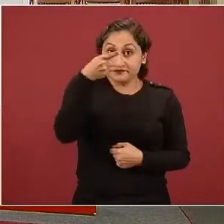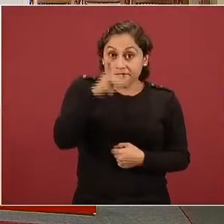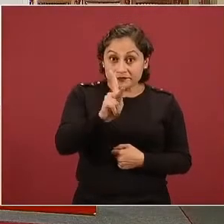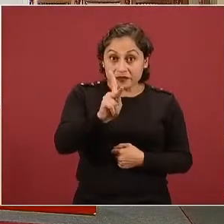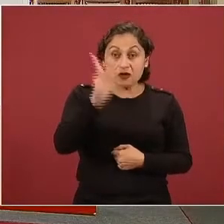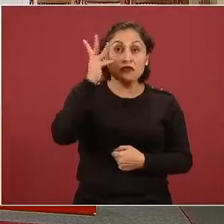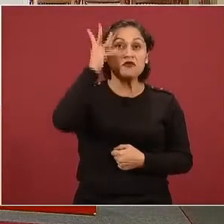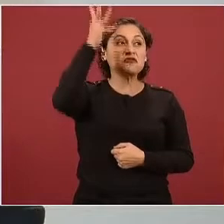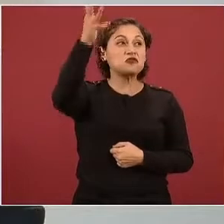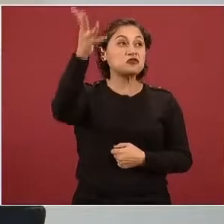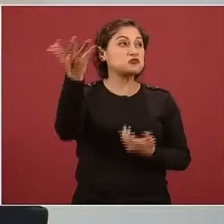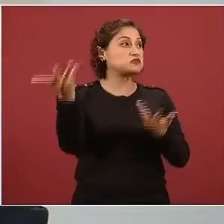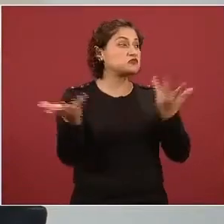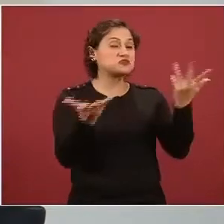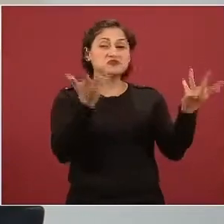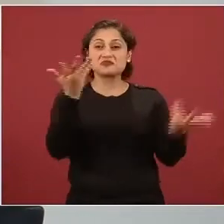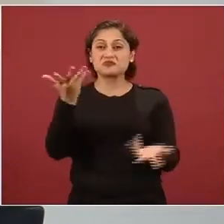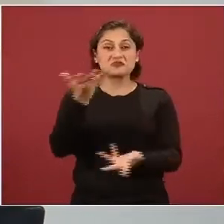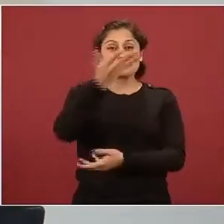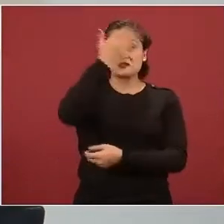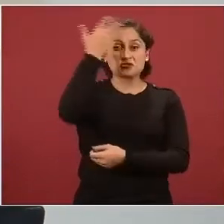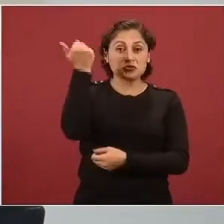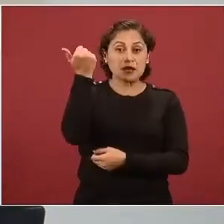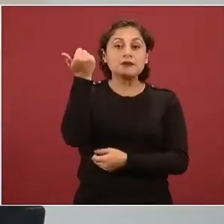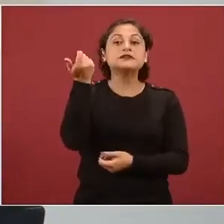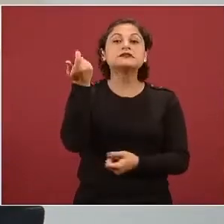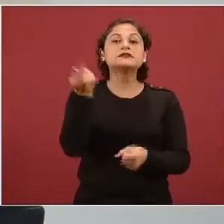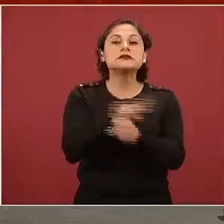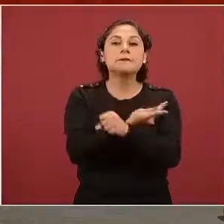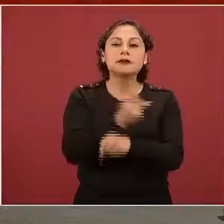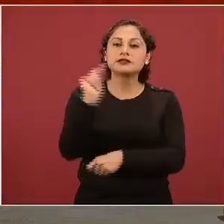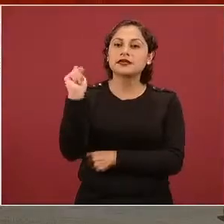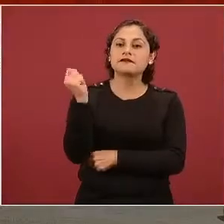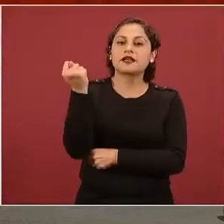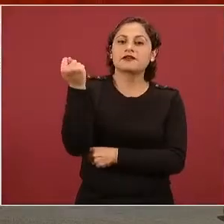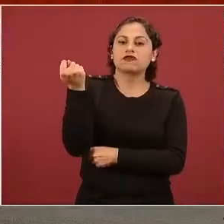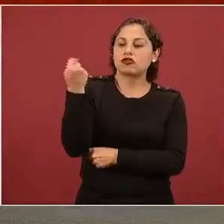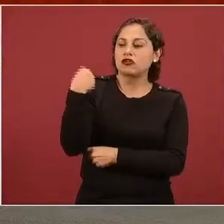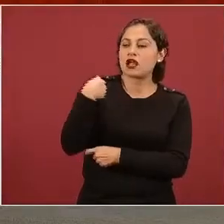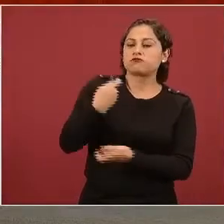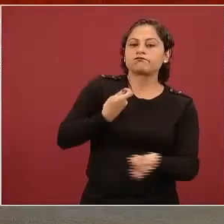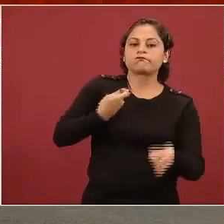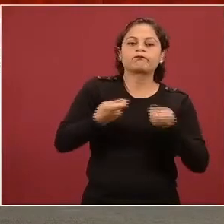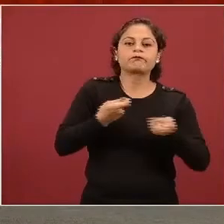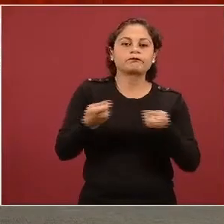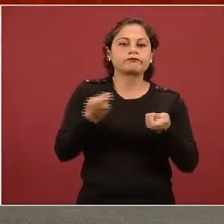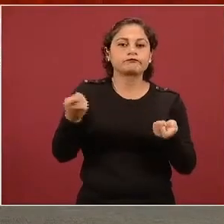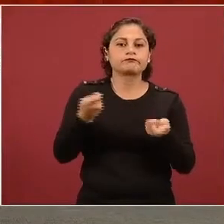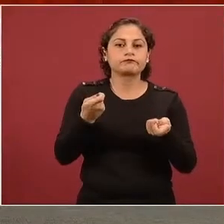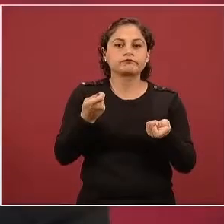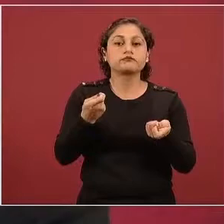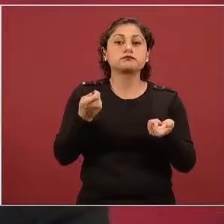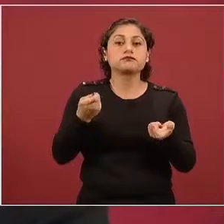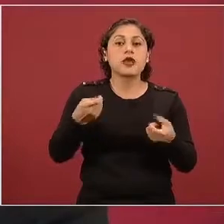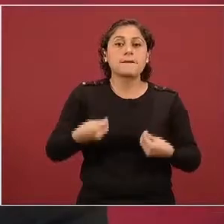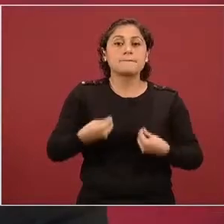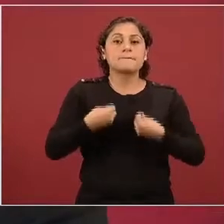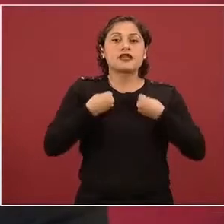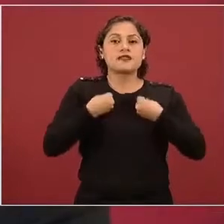a la tecnología le será muy fácil moldear tus objetivos por ti y tomar el control de tu vida.